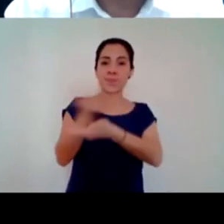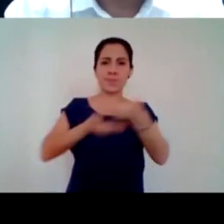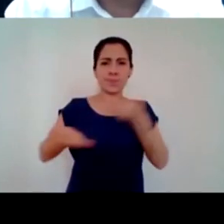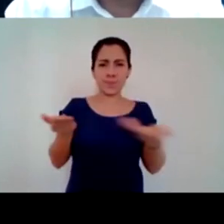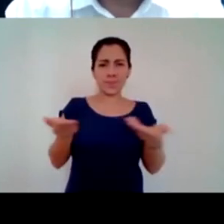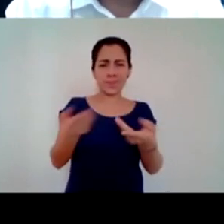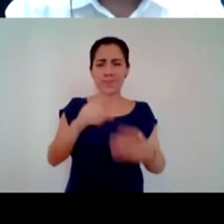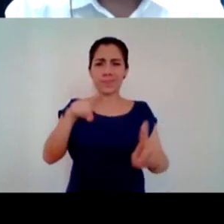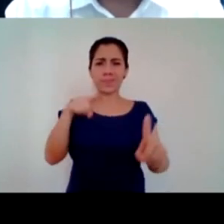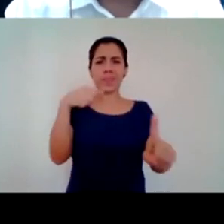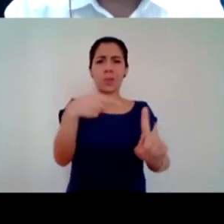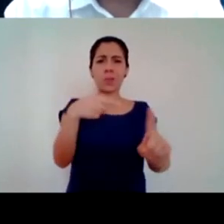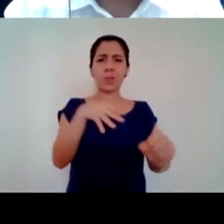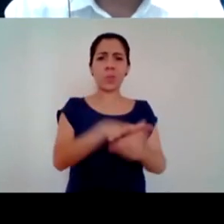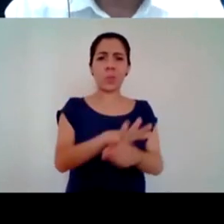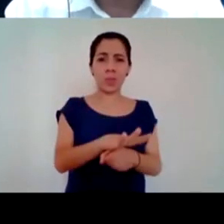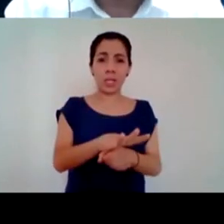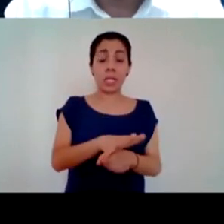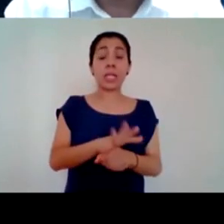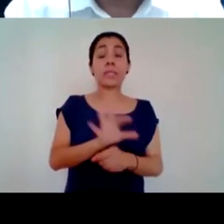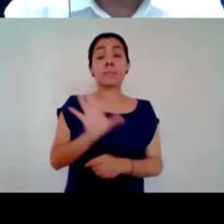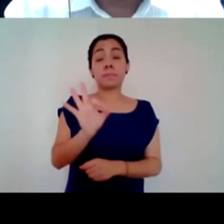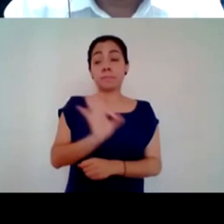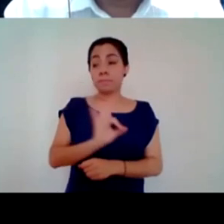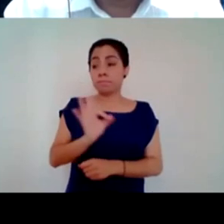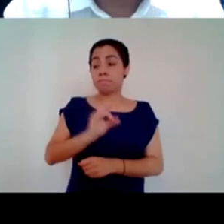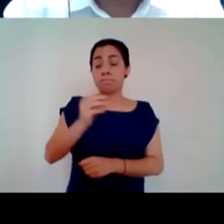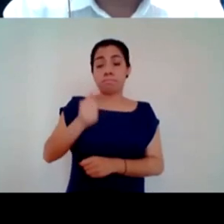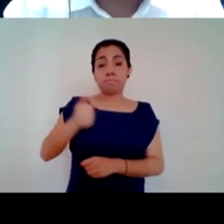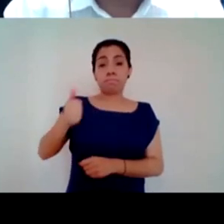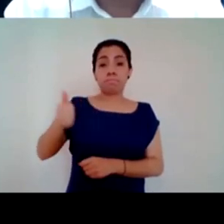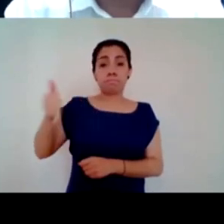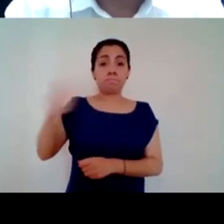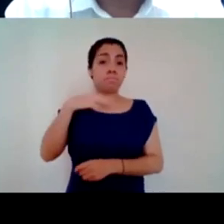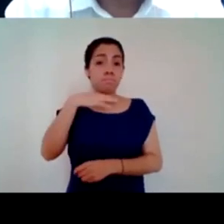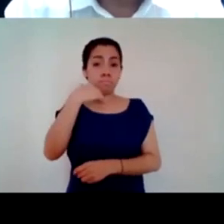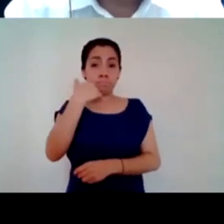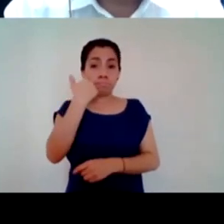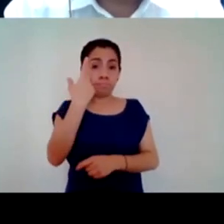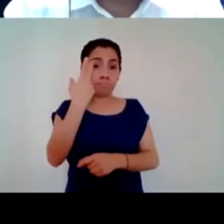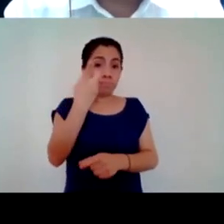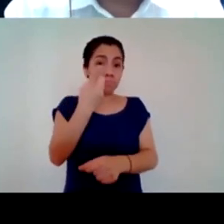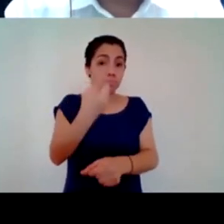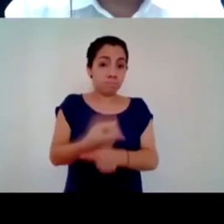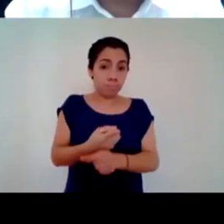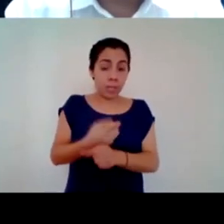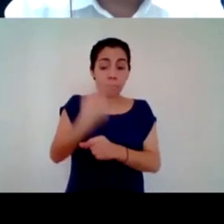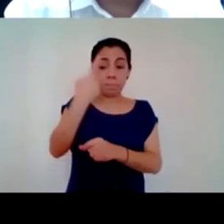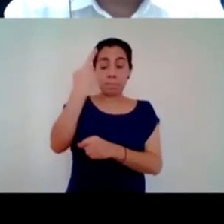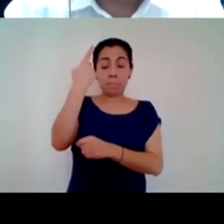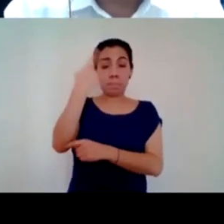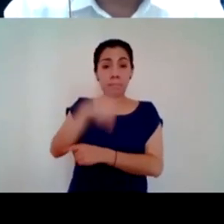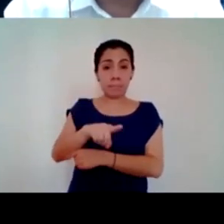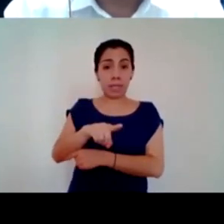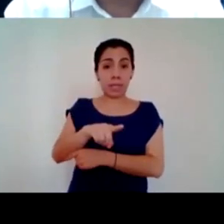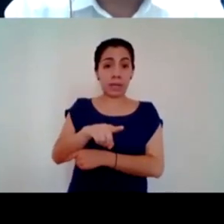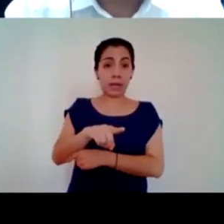decisión a través de una voluntad, creo que la voluntad es la clave de todo, para poder llevar a cabo